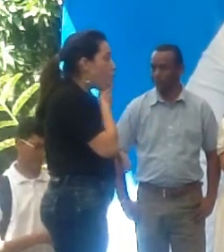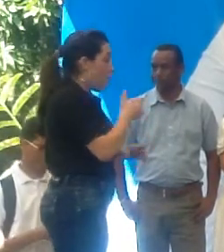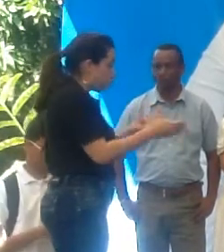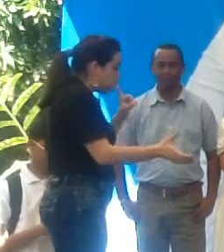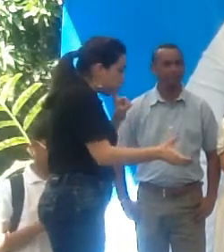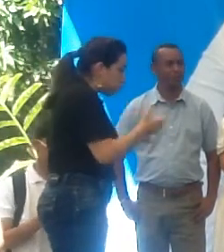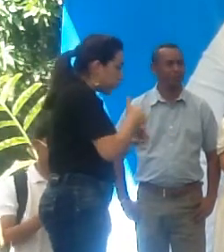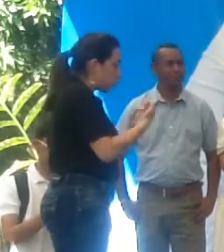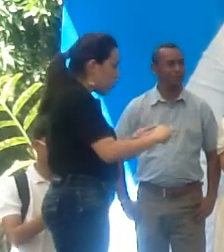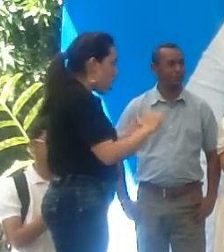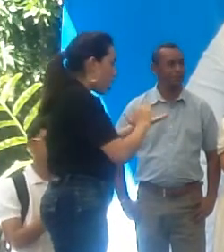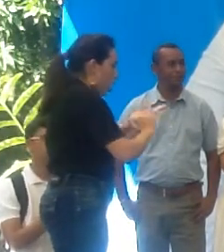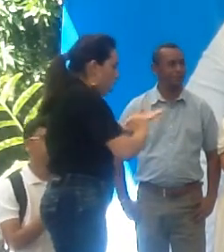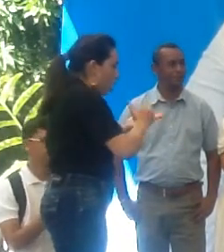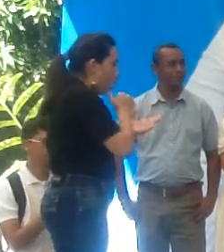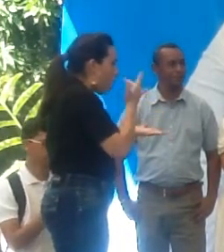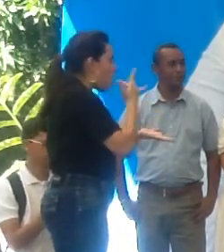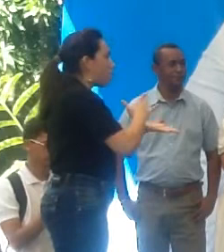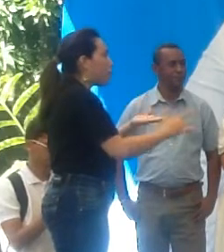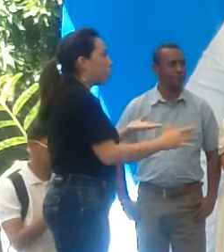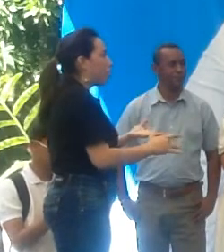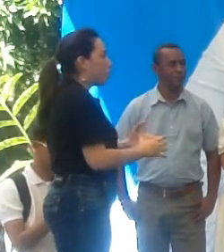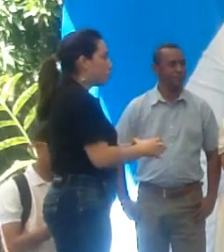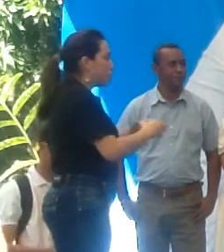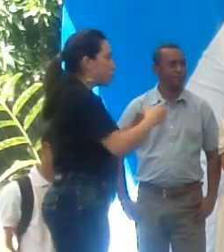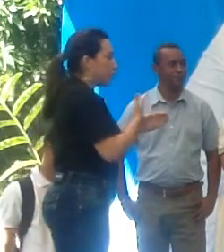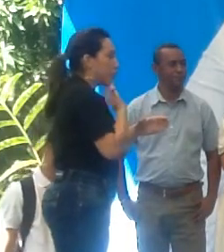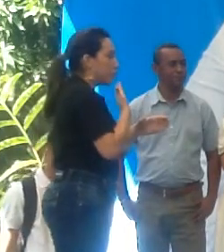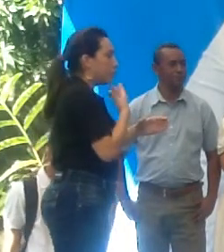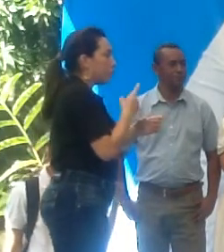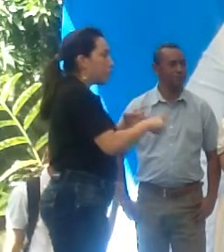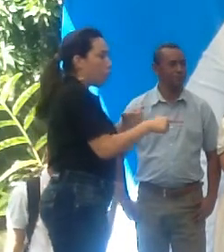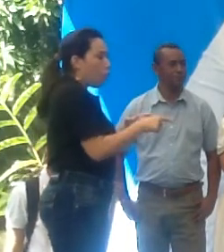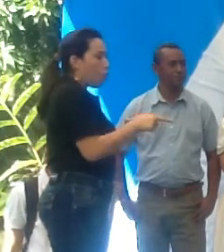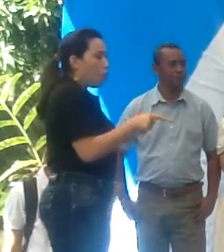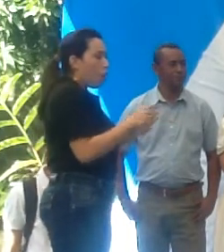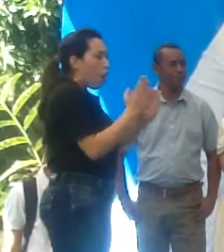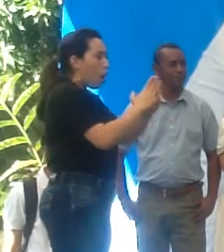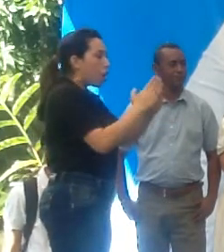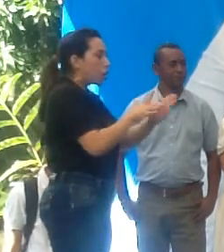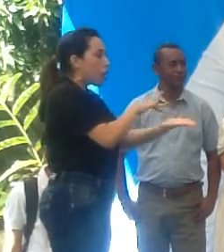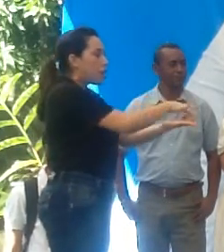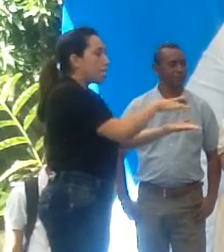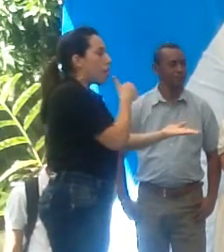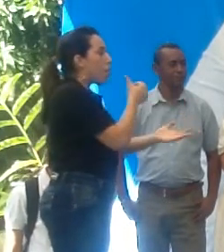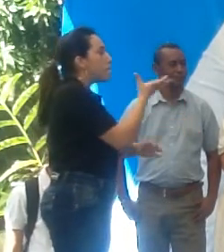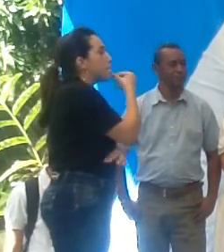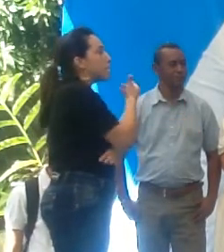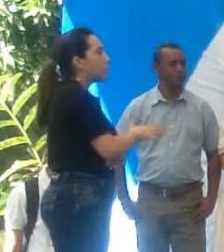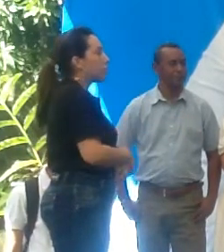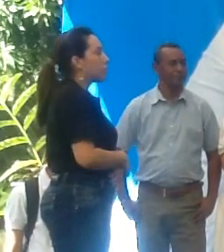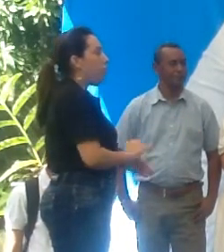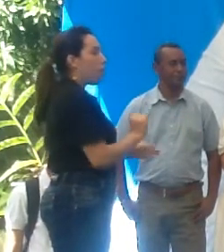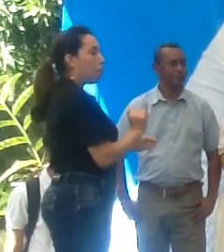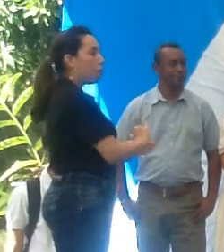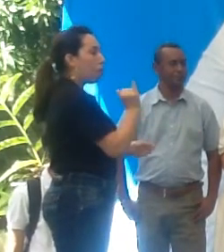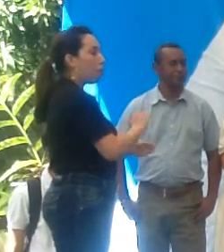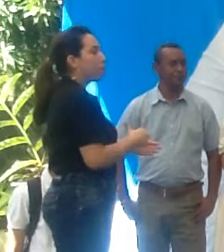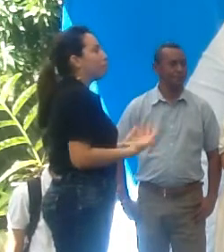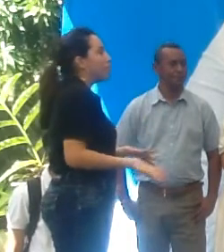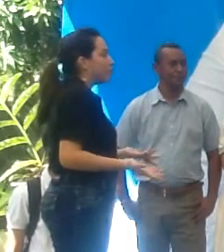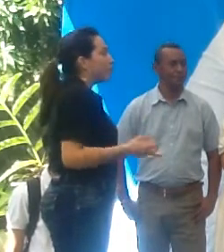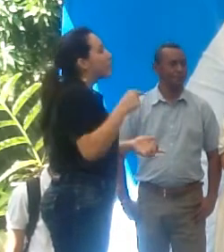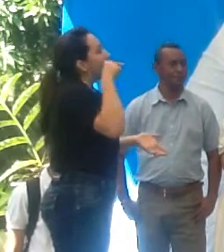agua, potabilizarla, si no le está llegando a los ciudadanos a sus casas. Y ese es uno de los retos que tenemos